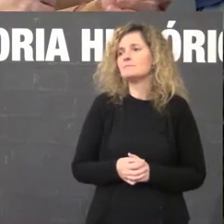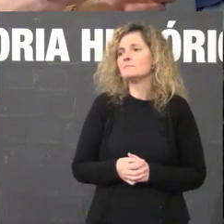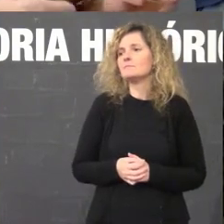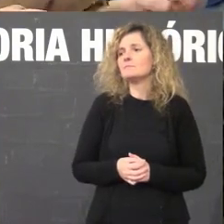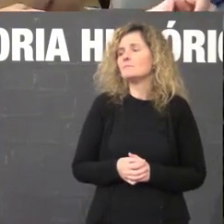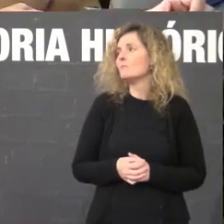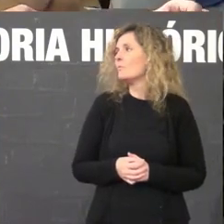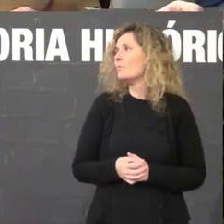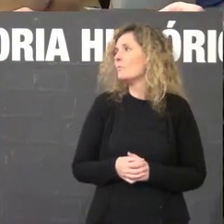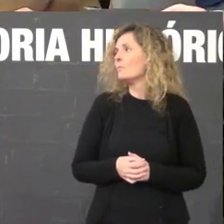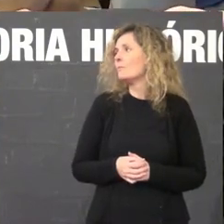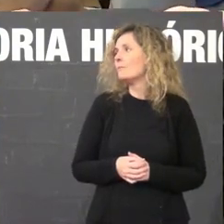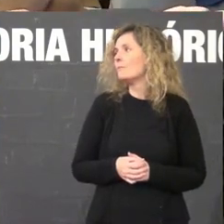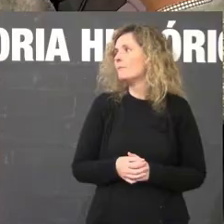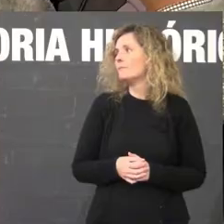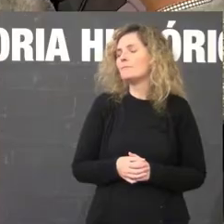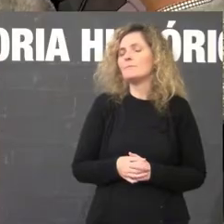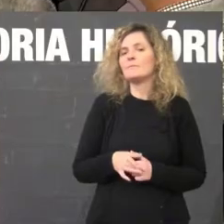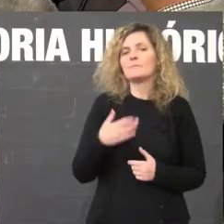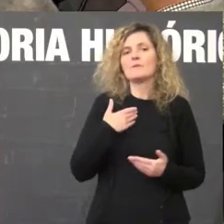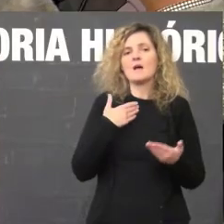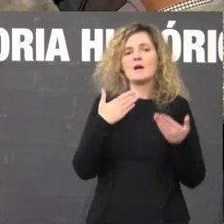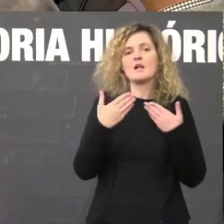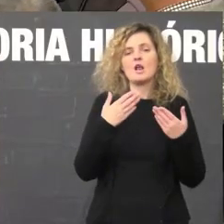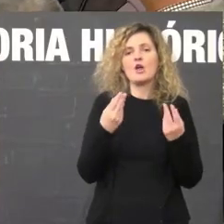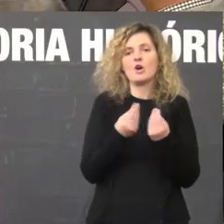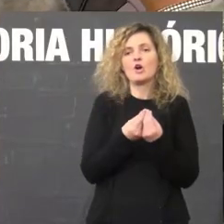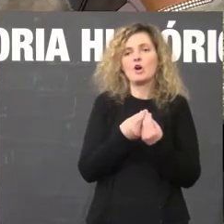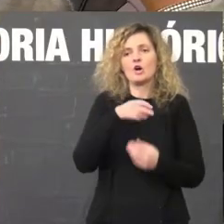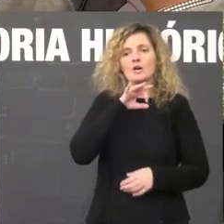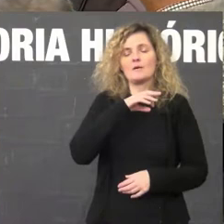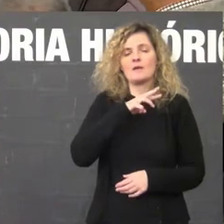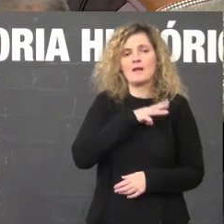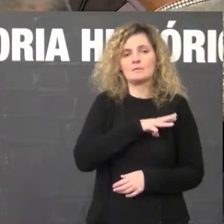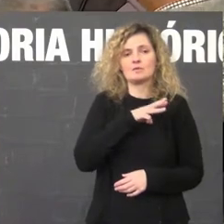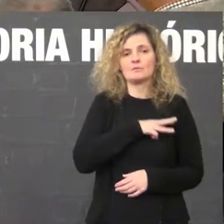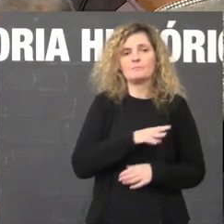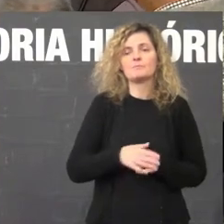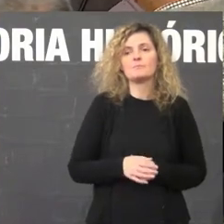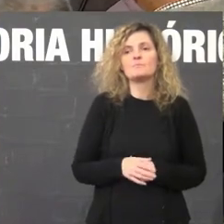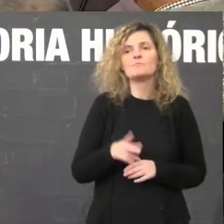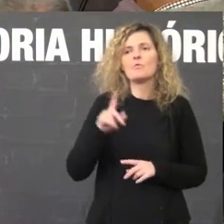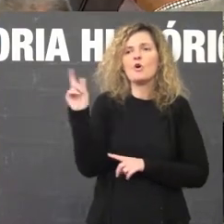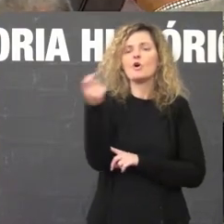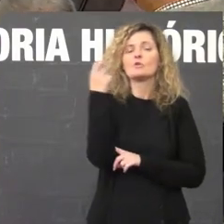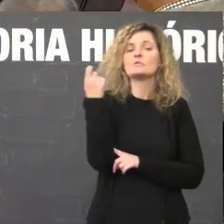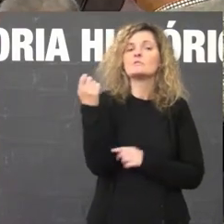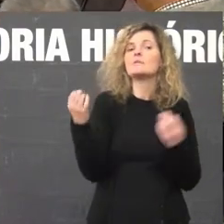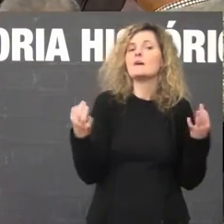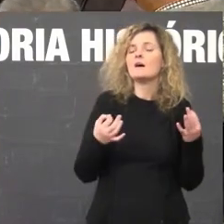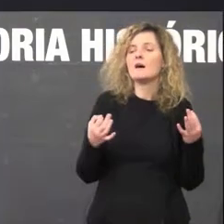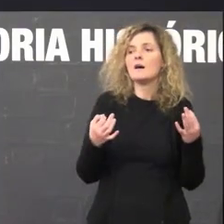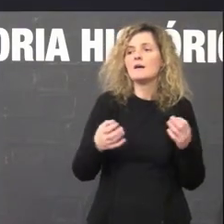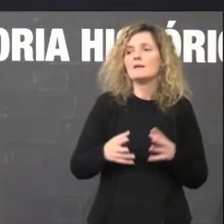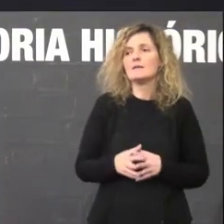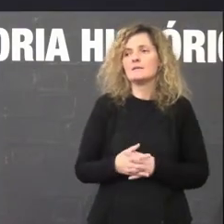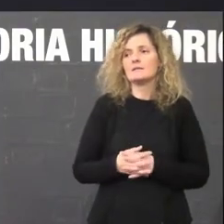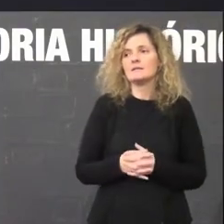ten ou tuvo relación ca masonería, pero conseguiuno.